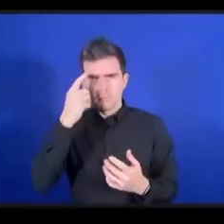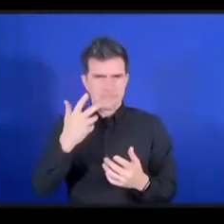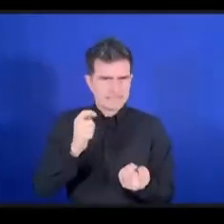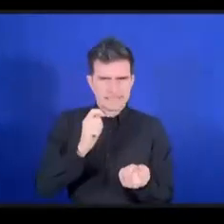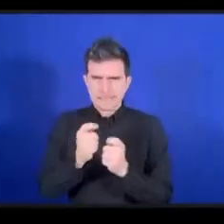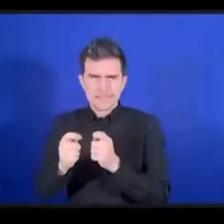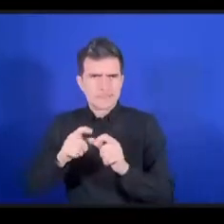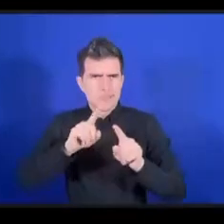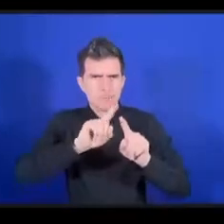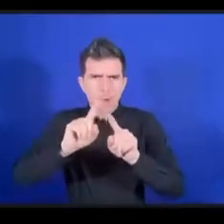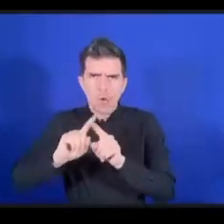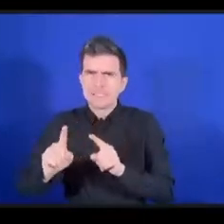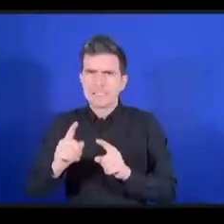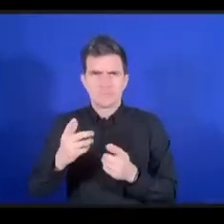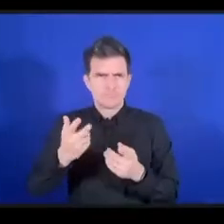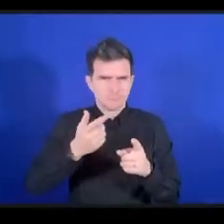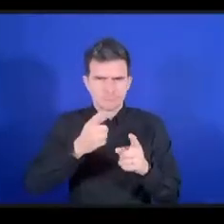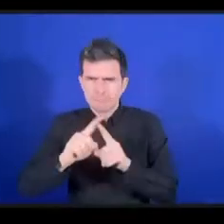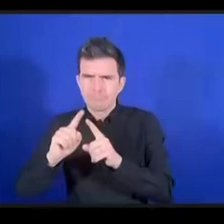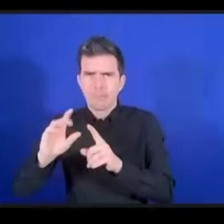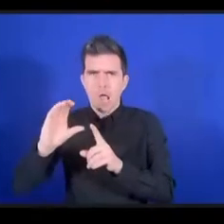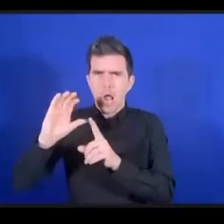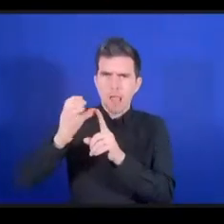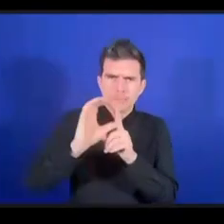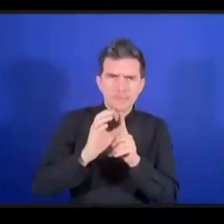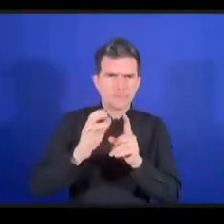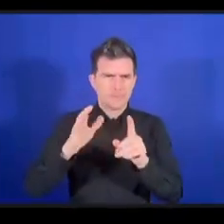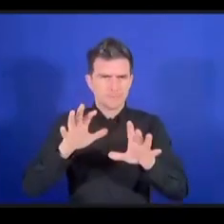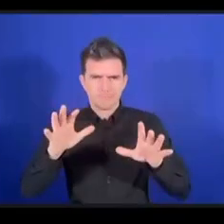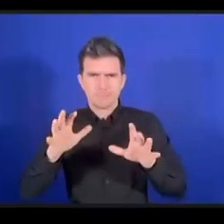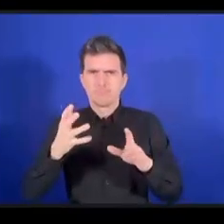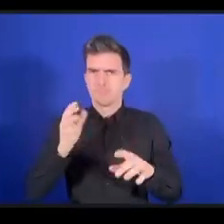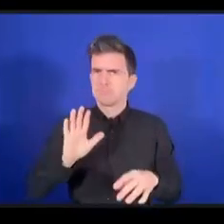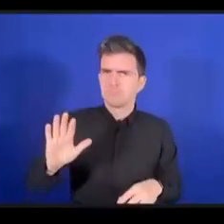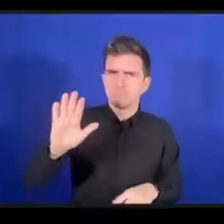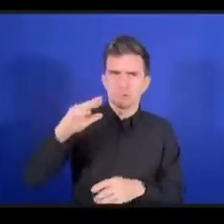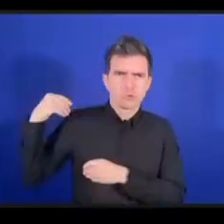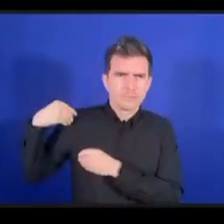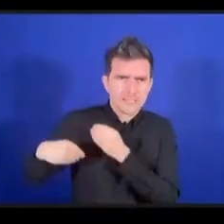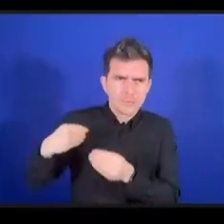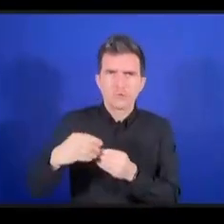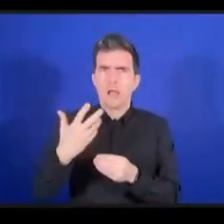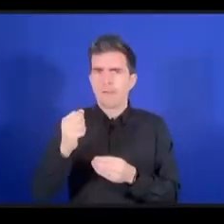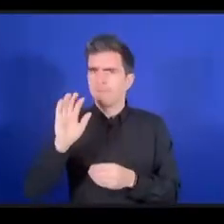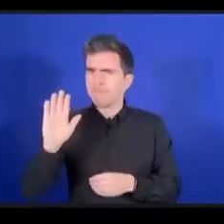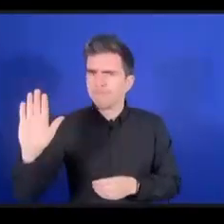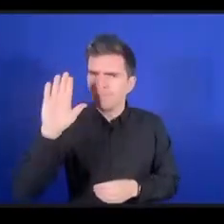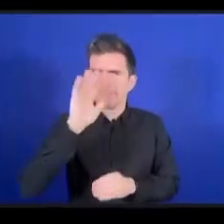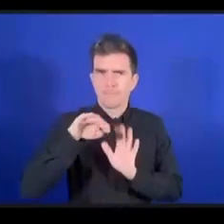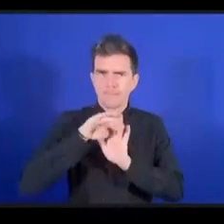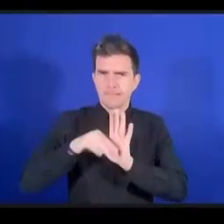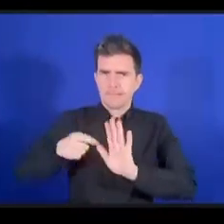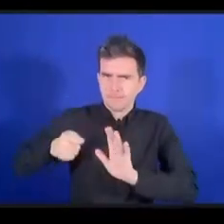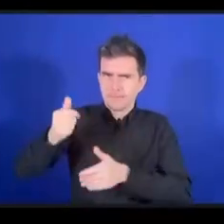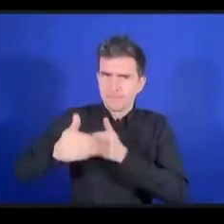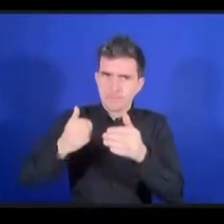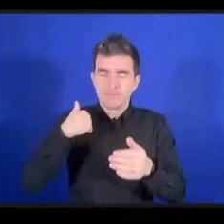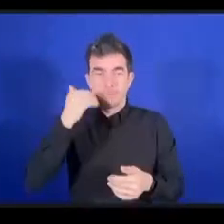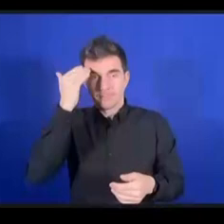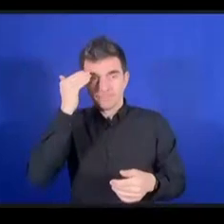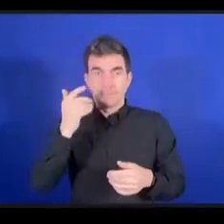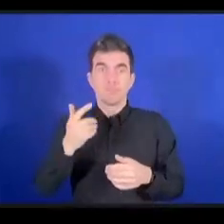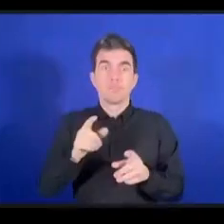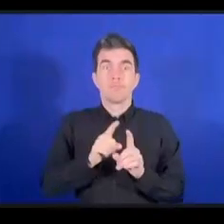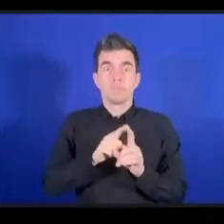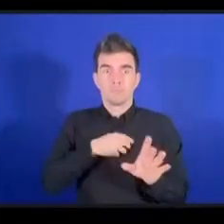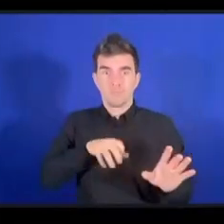estructuras legales jurídicas etcétera entonces si si apretamos al sistema demasiado si somos